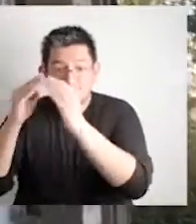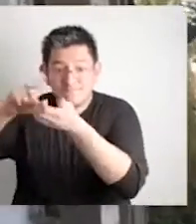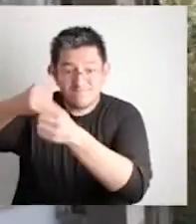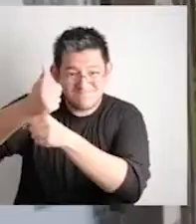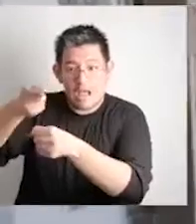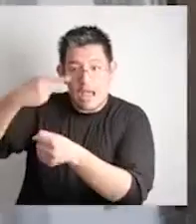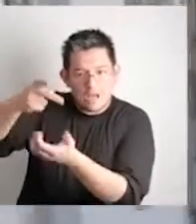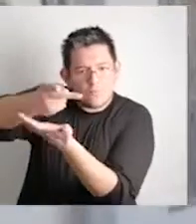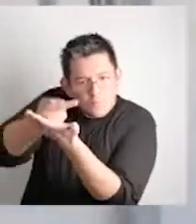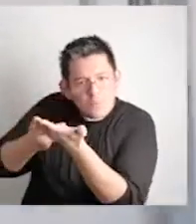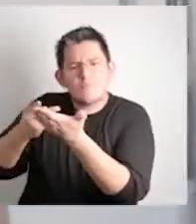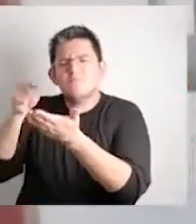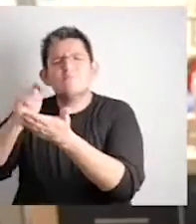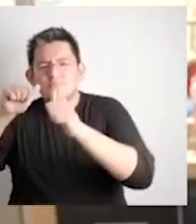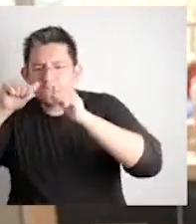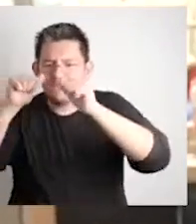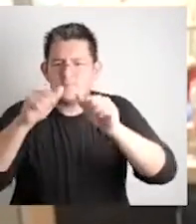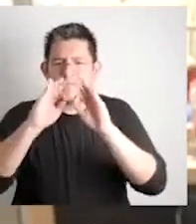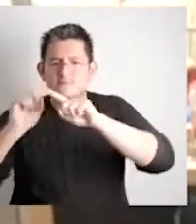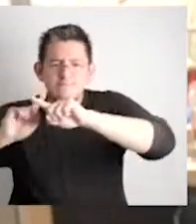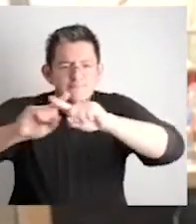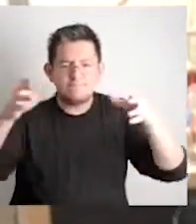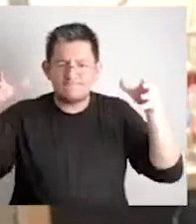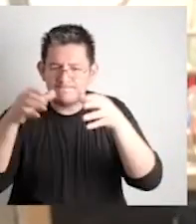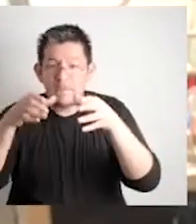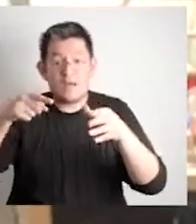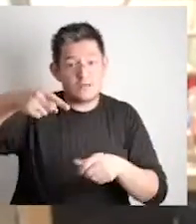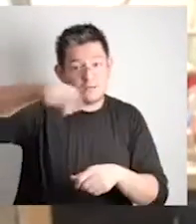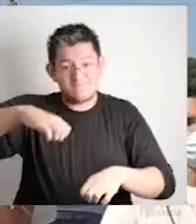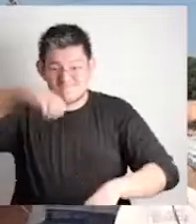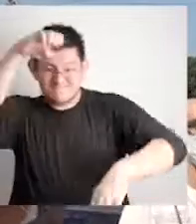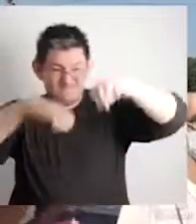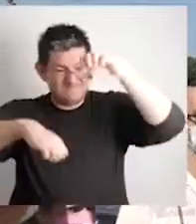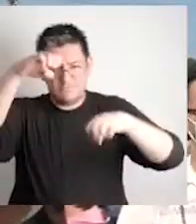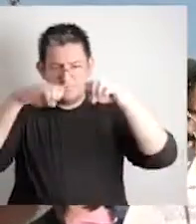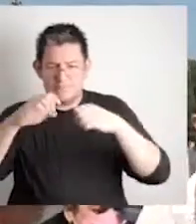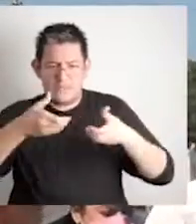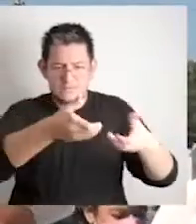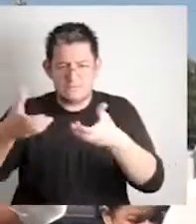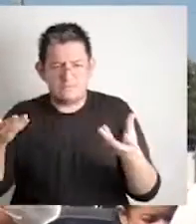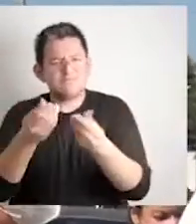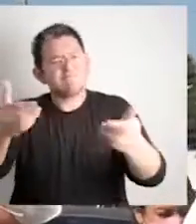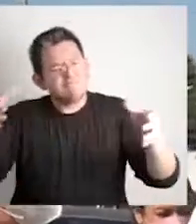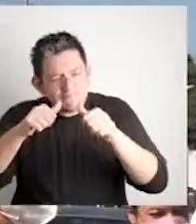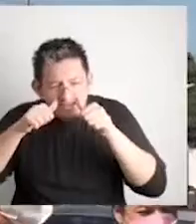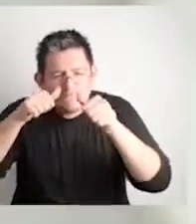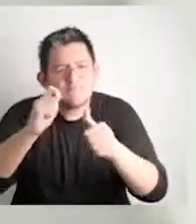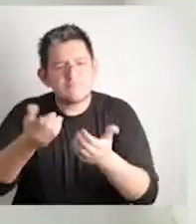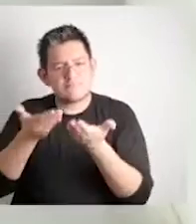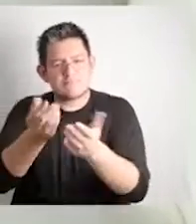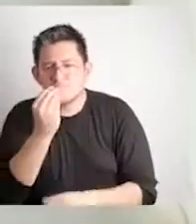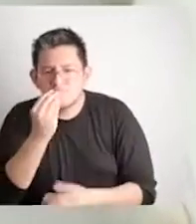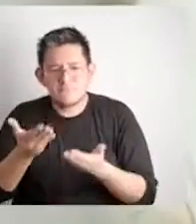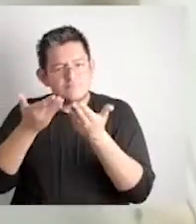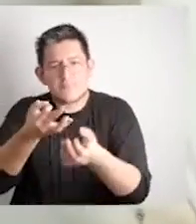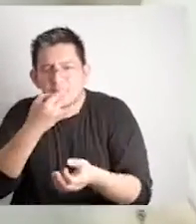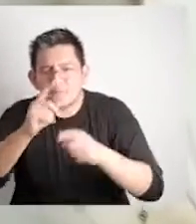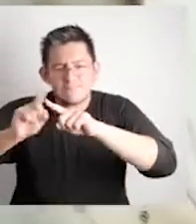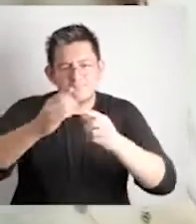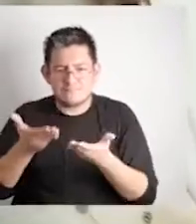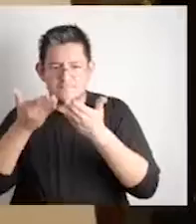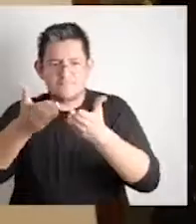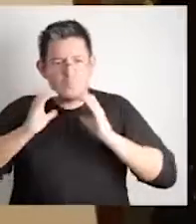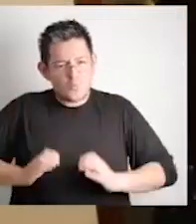El programa de la Casa del Abuelo atiende de forma digna y afectiva a adultos mayores en sus domicilios, brindándoles